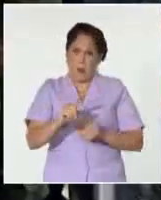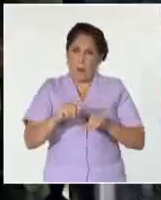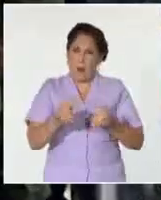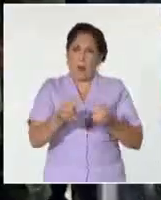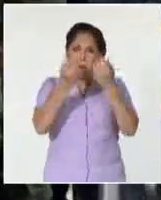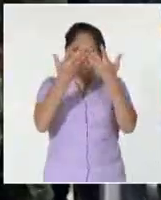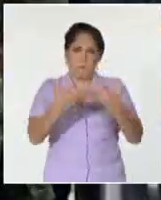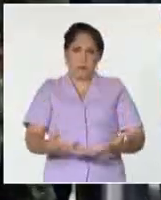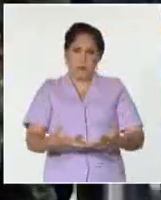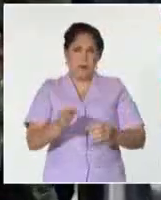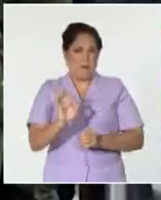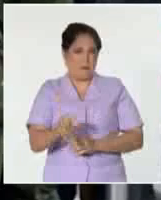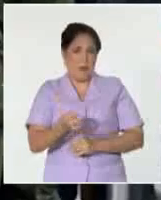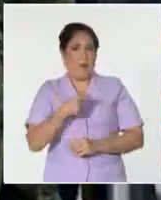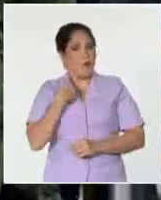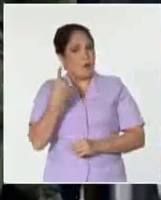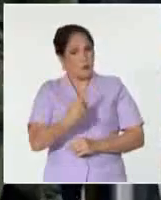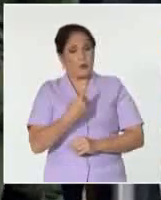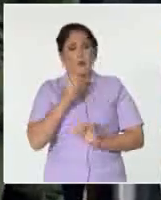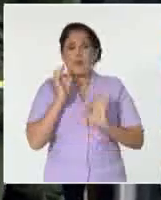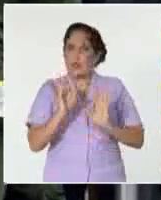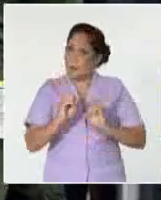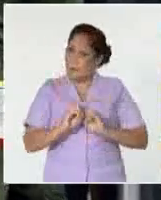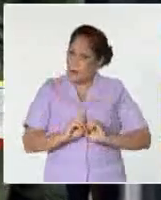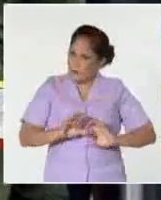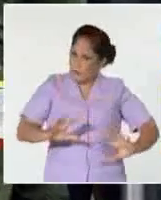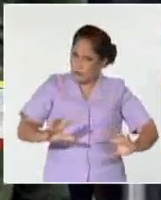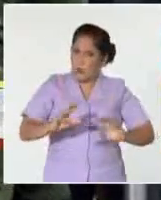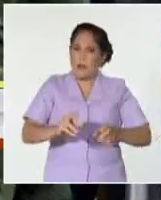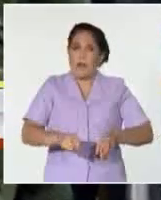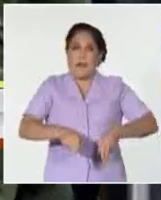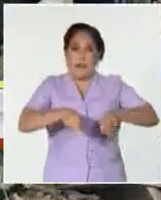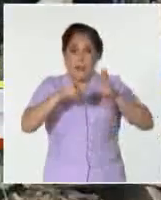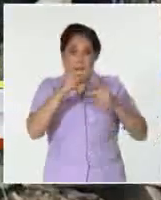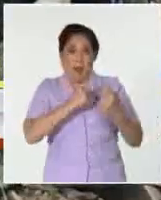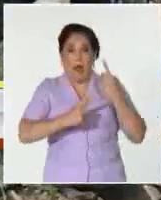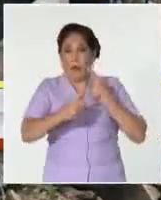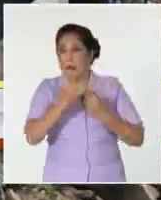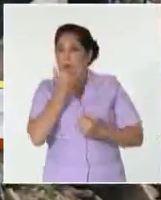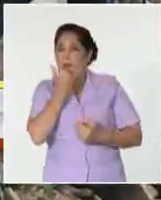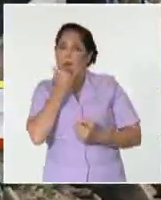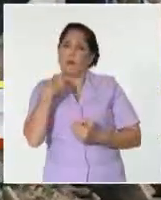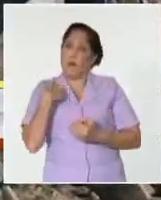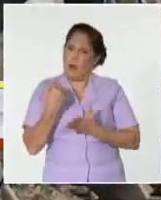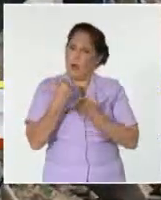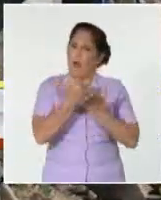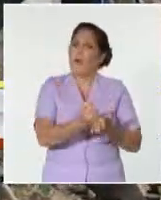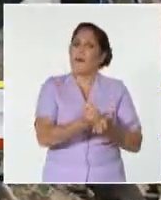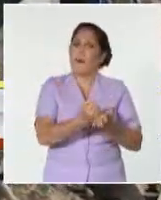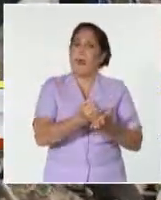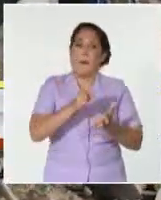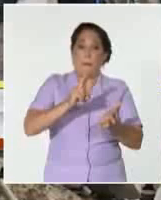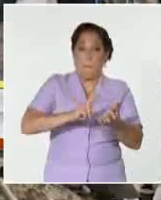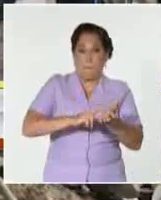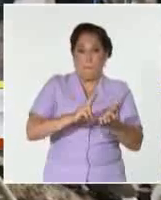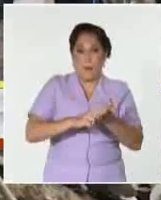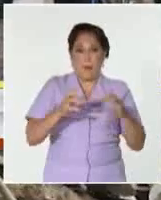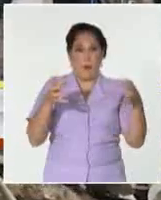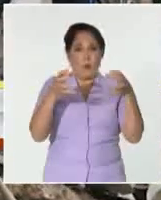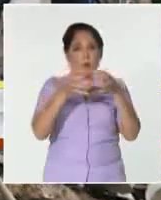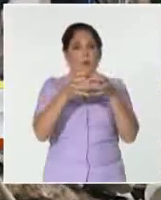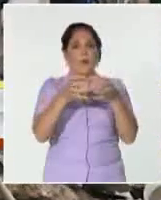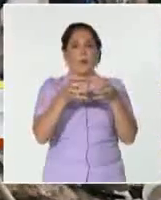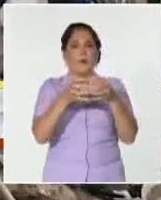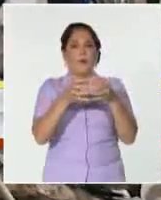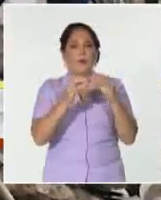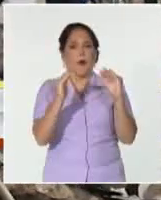nuestra disposición para en cada momento, especialmente en los de dificultad, ayudar a nuestra gente, dijo el activista Carlos Lazo, coordinador del grupo,